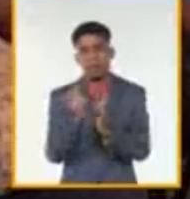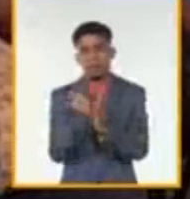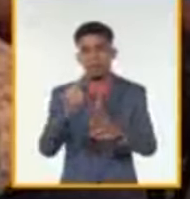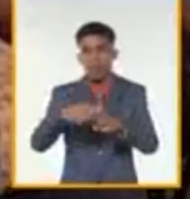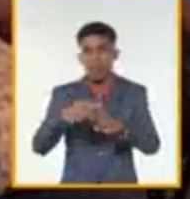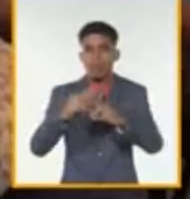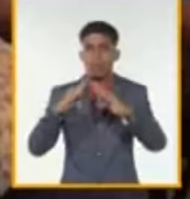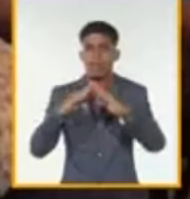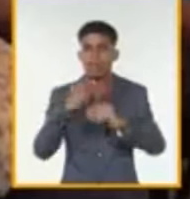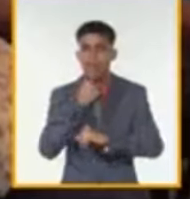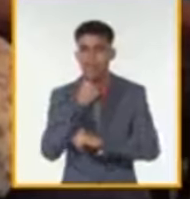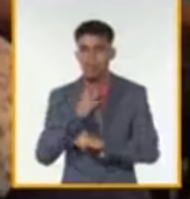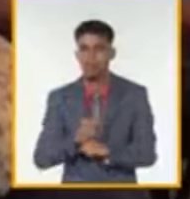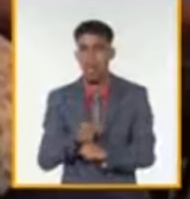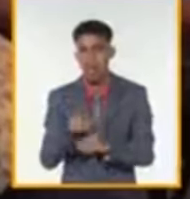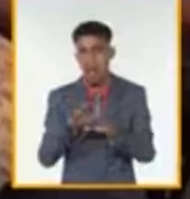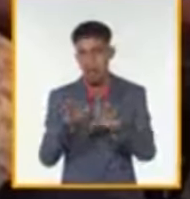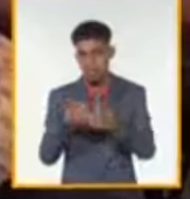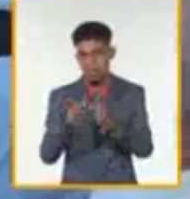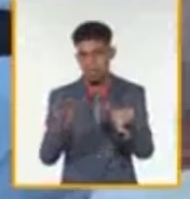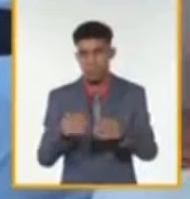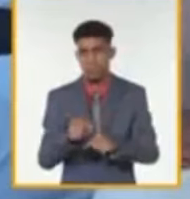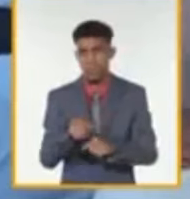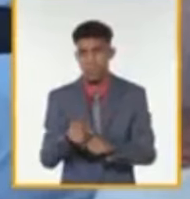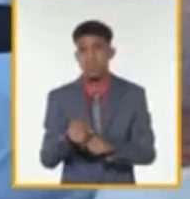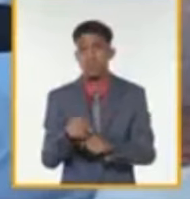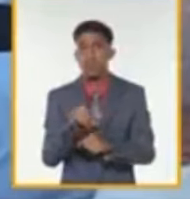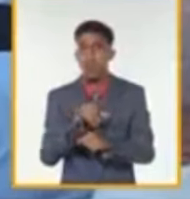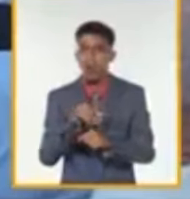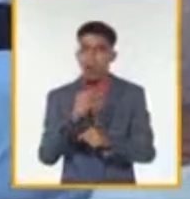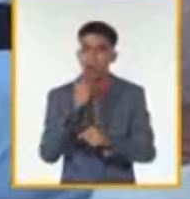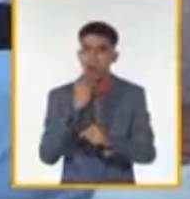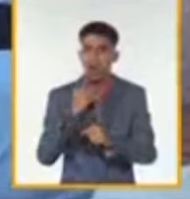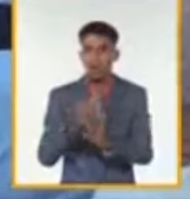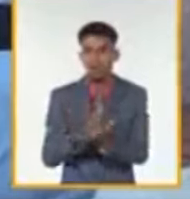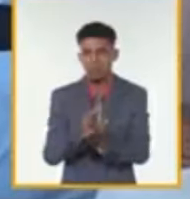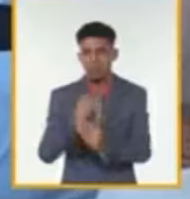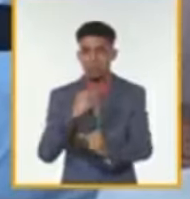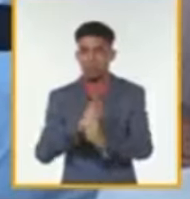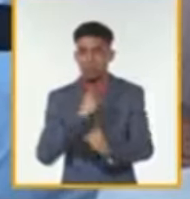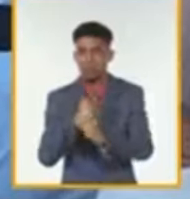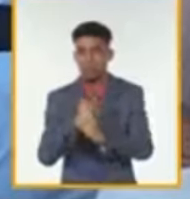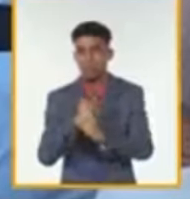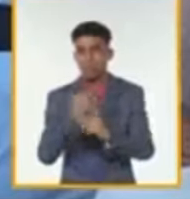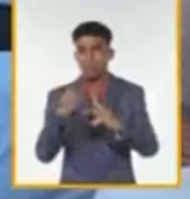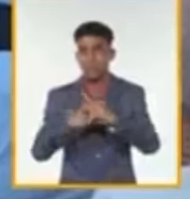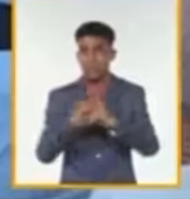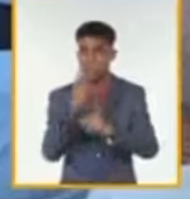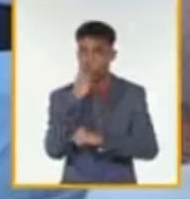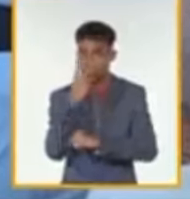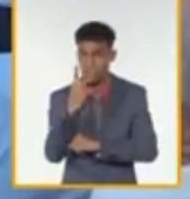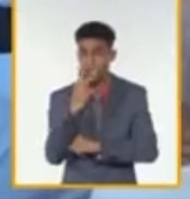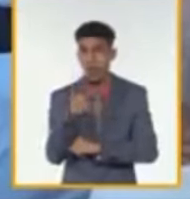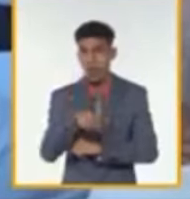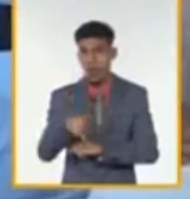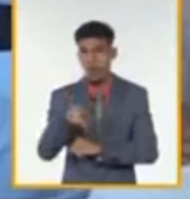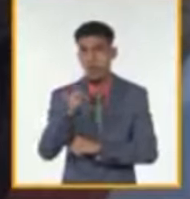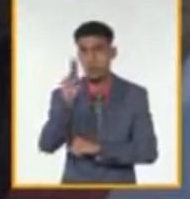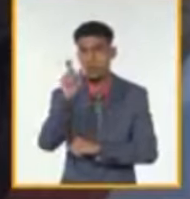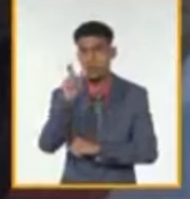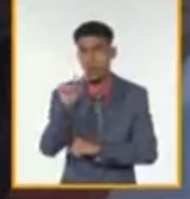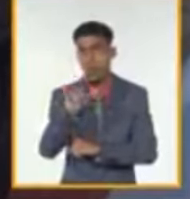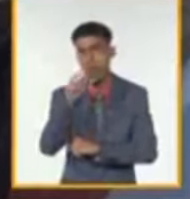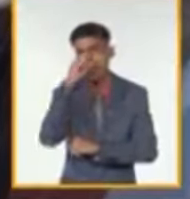anciano en el en el manaj anabo para para poder también nosotros eh eh tener las capacidades que nosotros tenemos